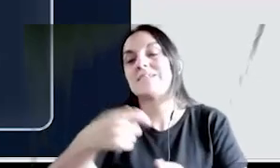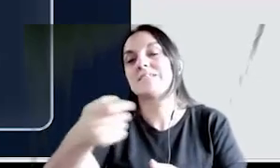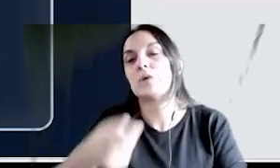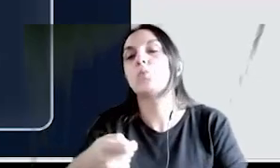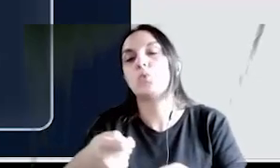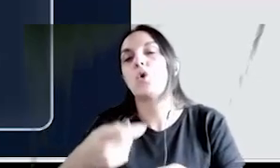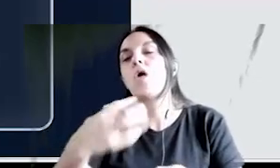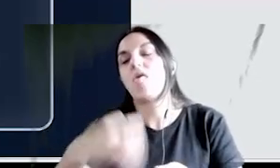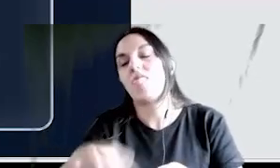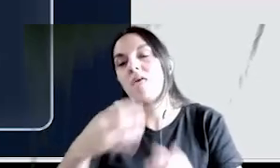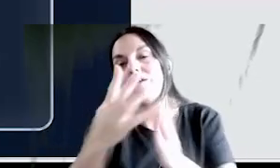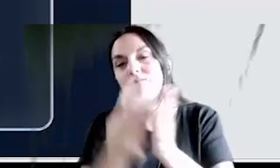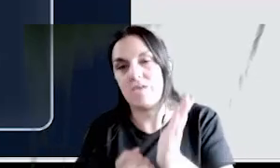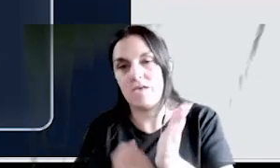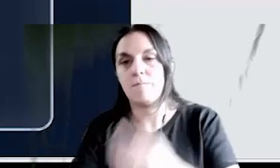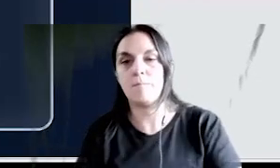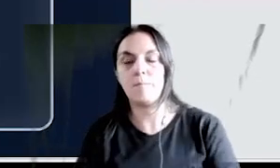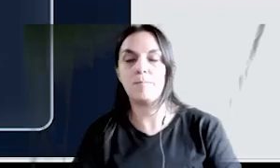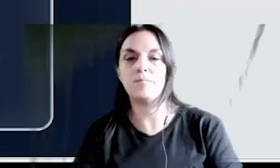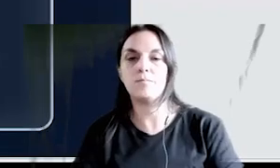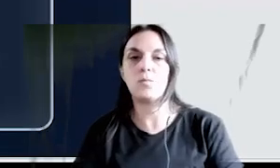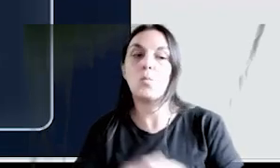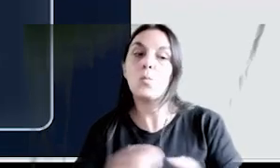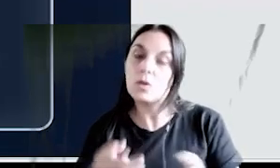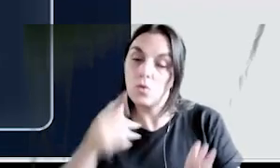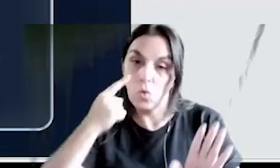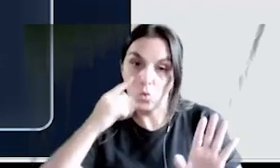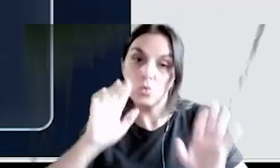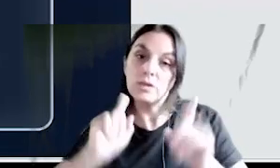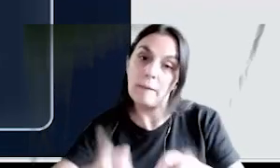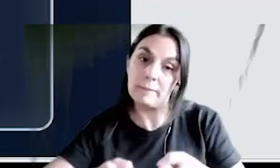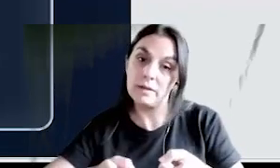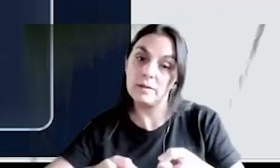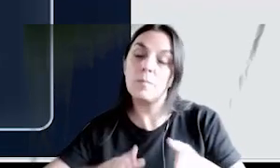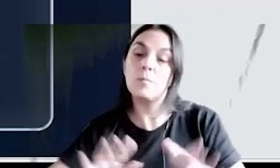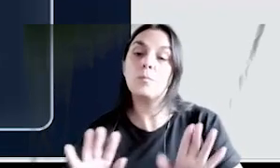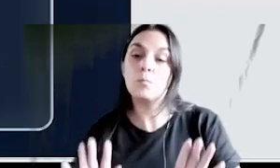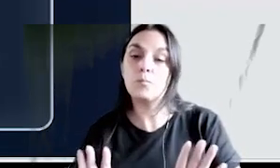Entonces, eh, tenemos que tener presente también